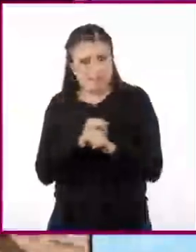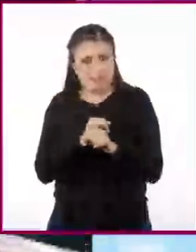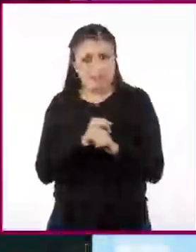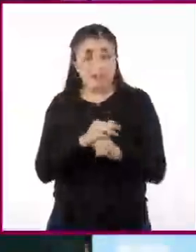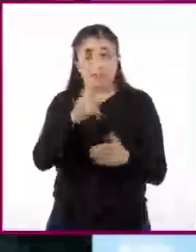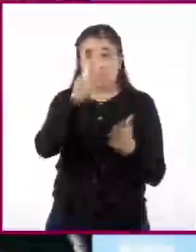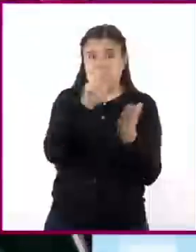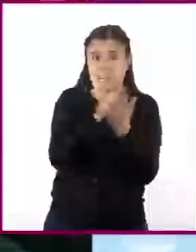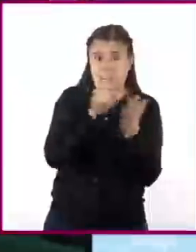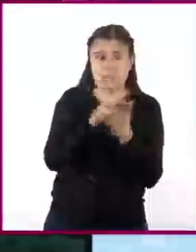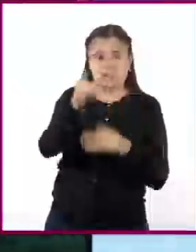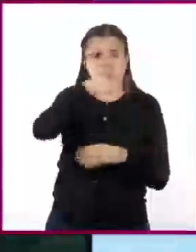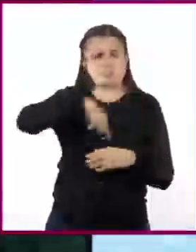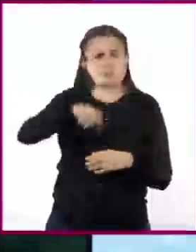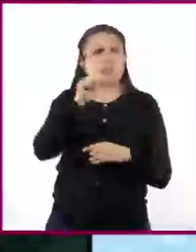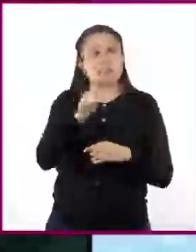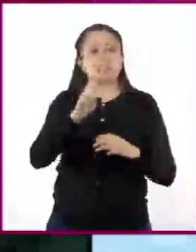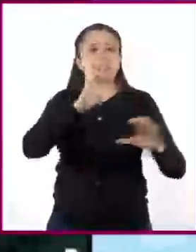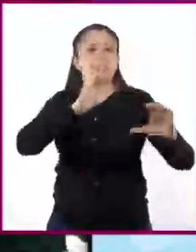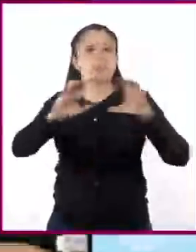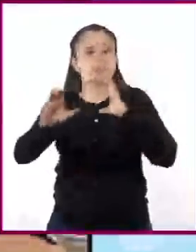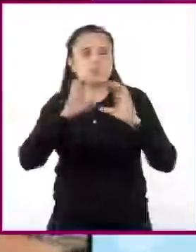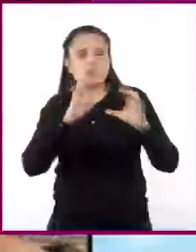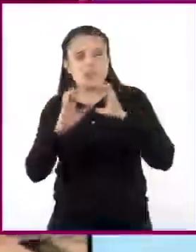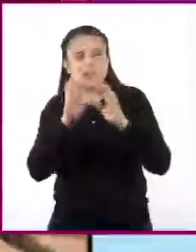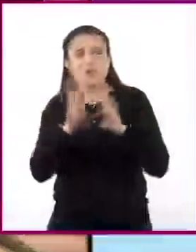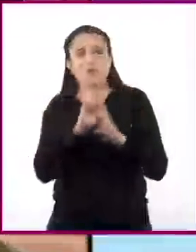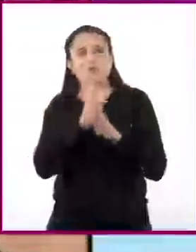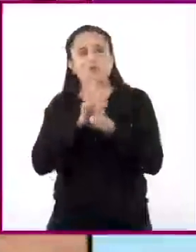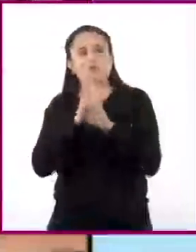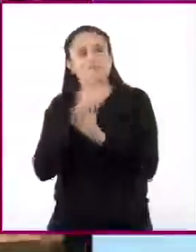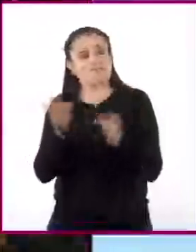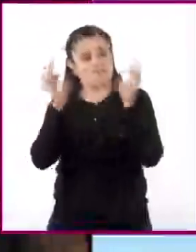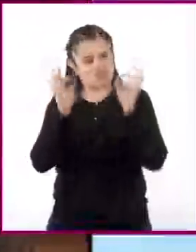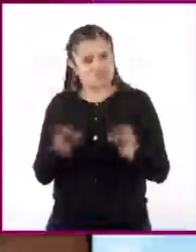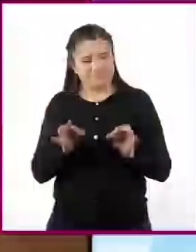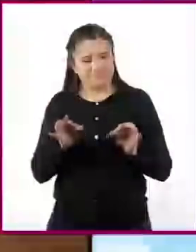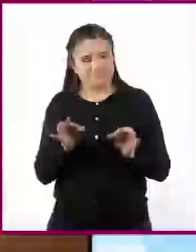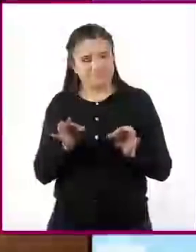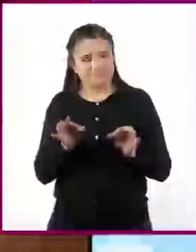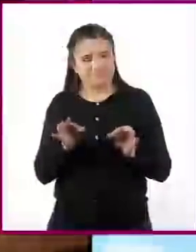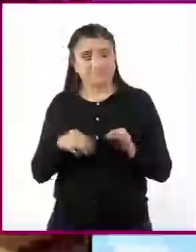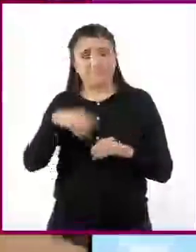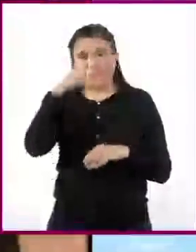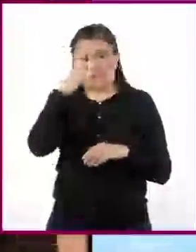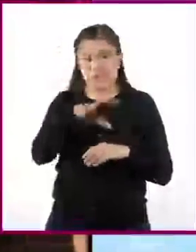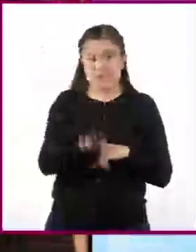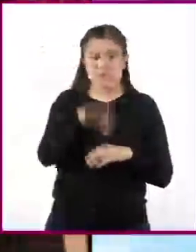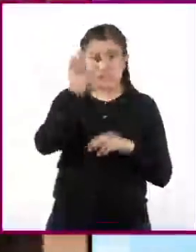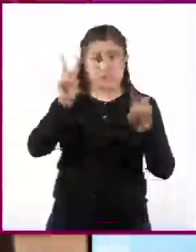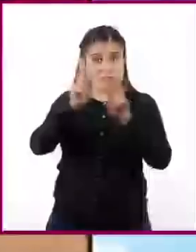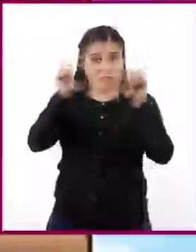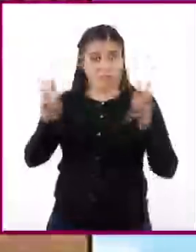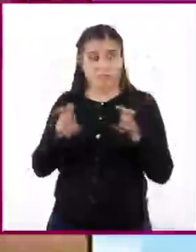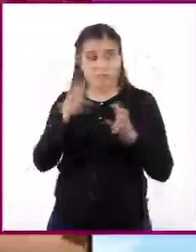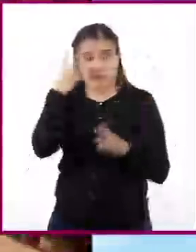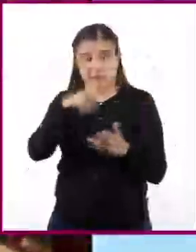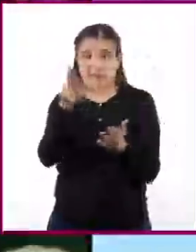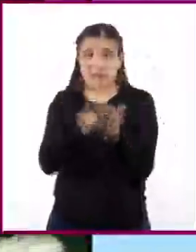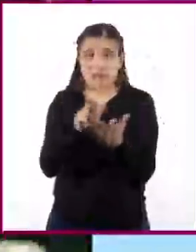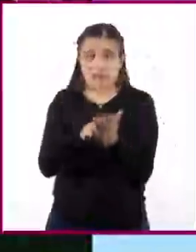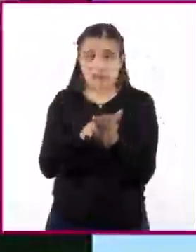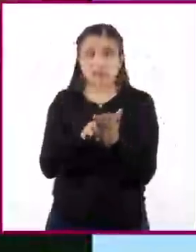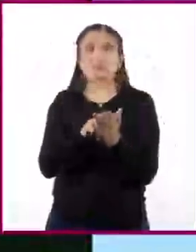El reporte nos permitirá comunicar los resultados de forma eficiente. Para elegir el título del reporte de